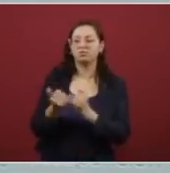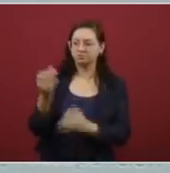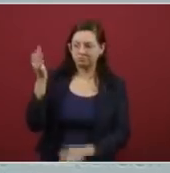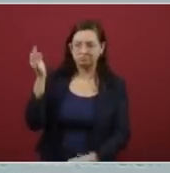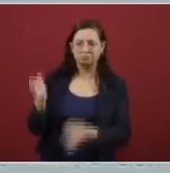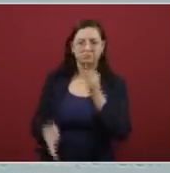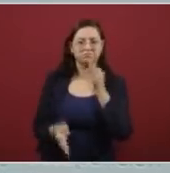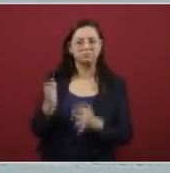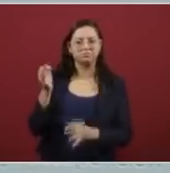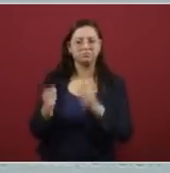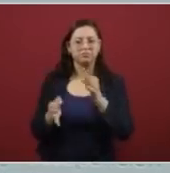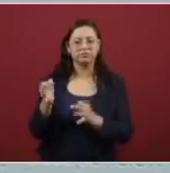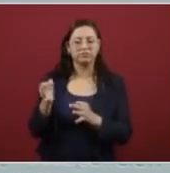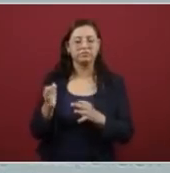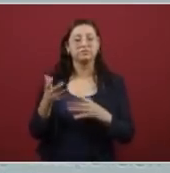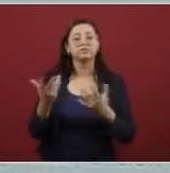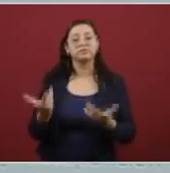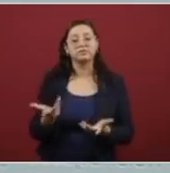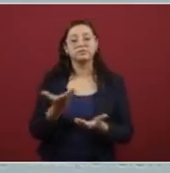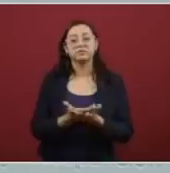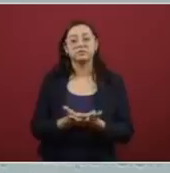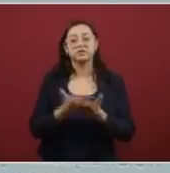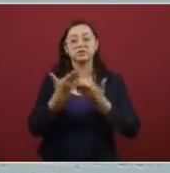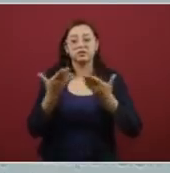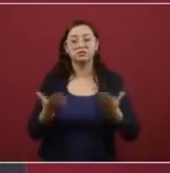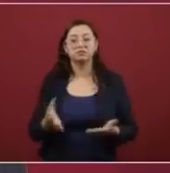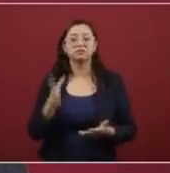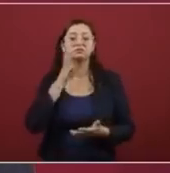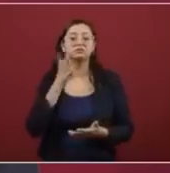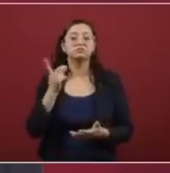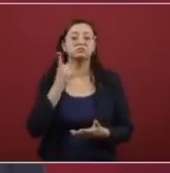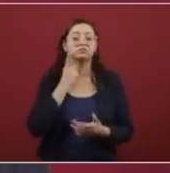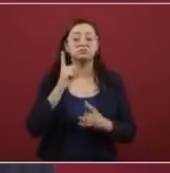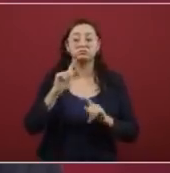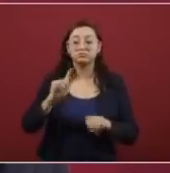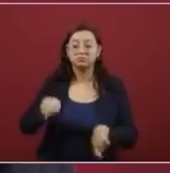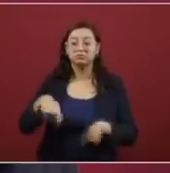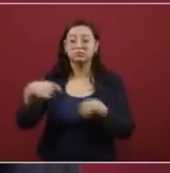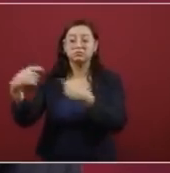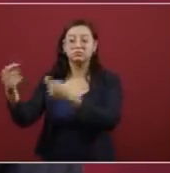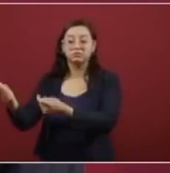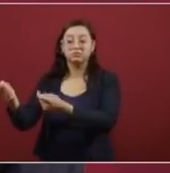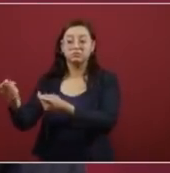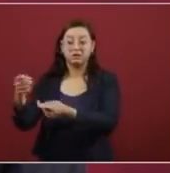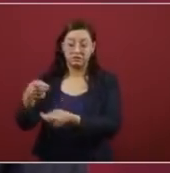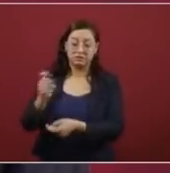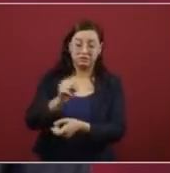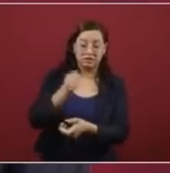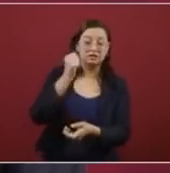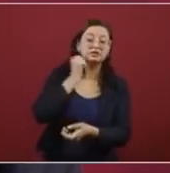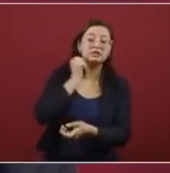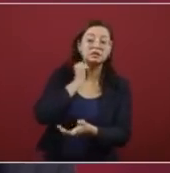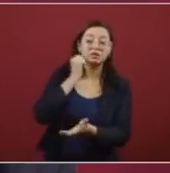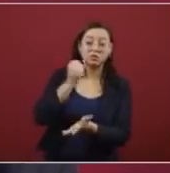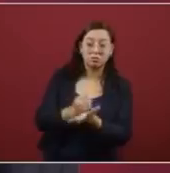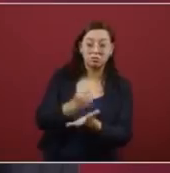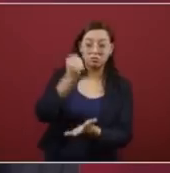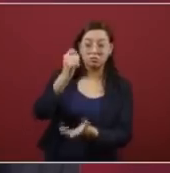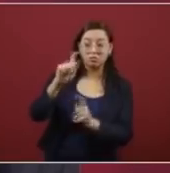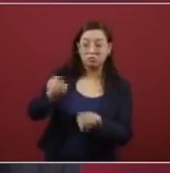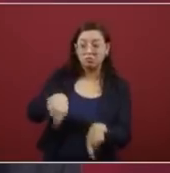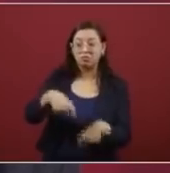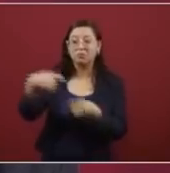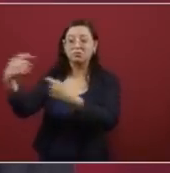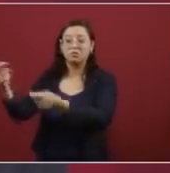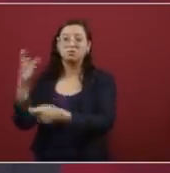esta reforma va a la Cámara de Diputados, ojalá y se agregue